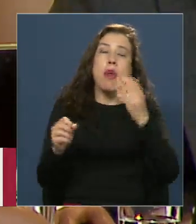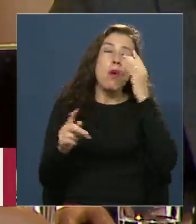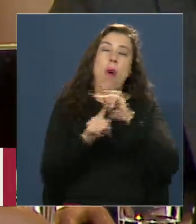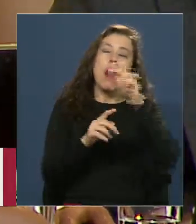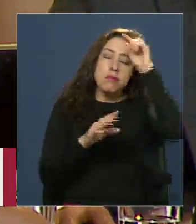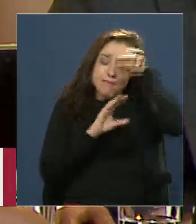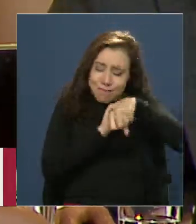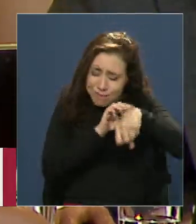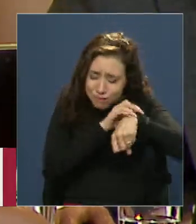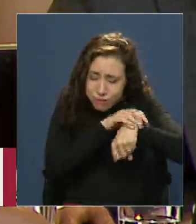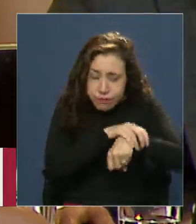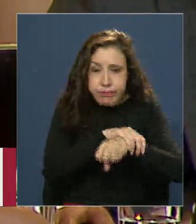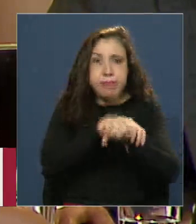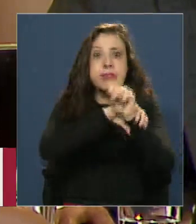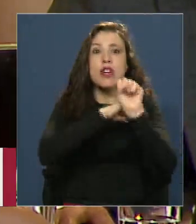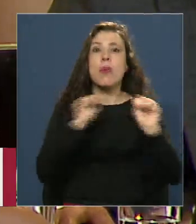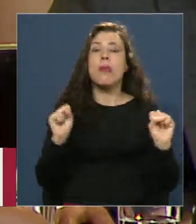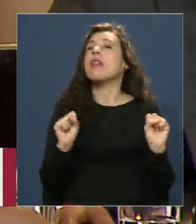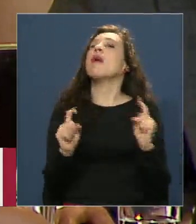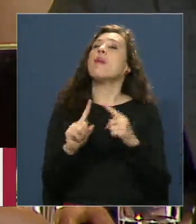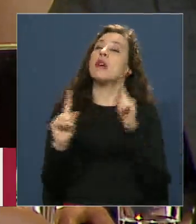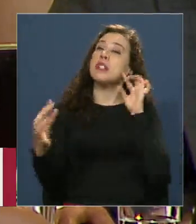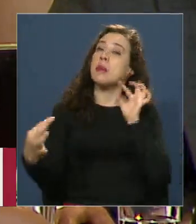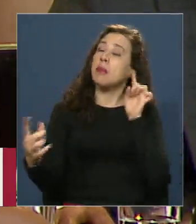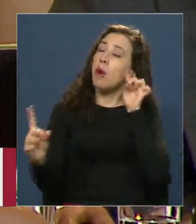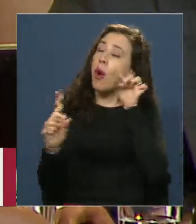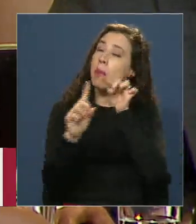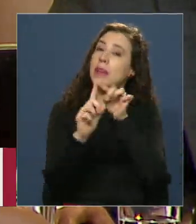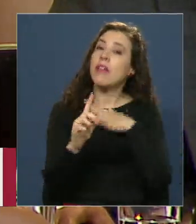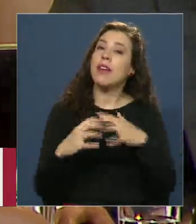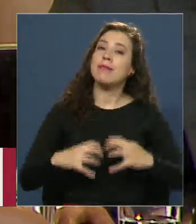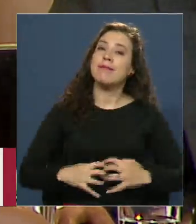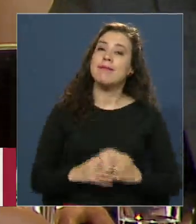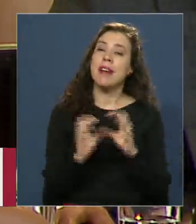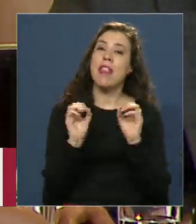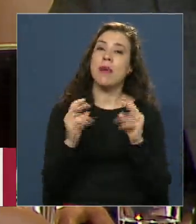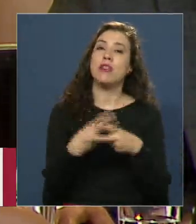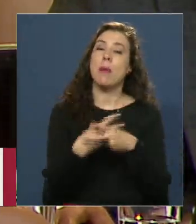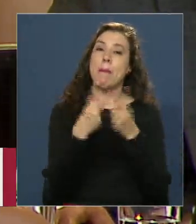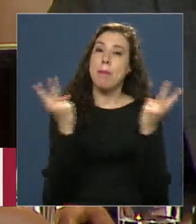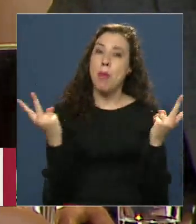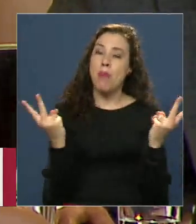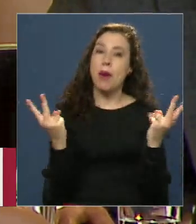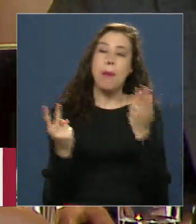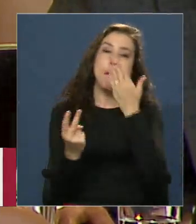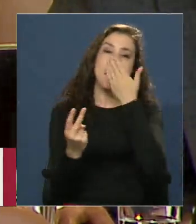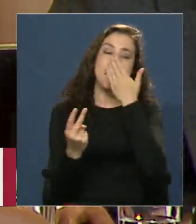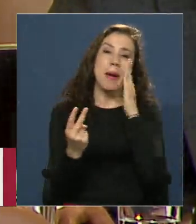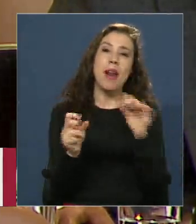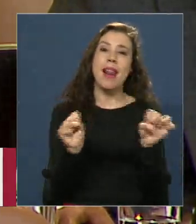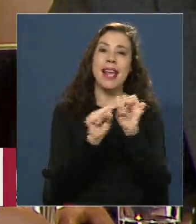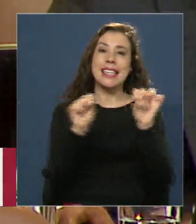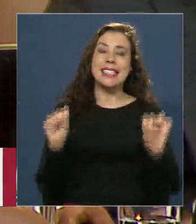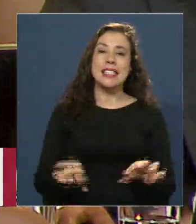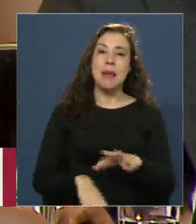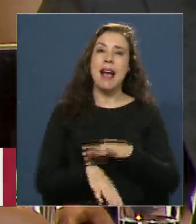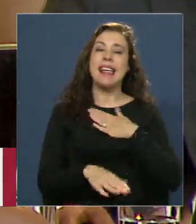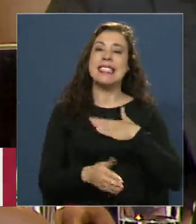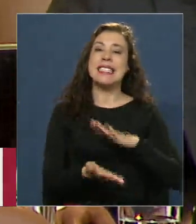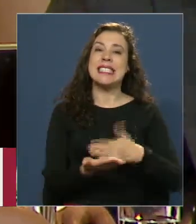cabeza. En esa misma línea, es que apostamos por el fortalecimiento de la educación pública, el mejoramiento de nuestro sistema de